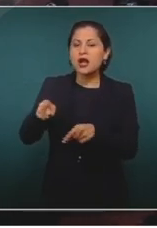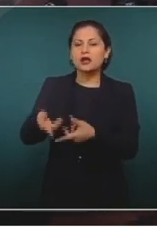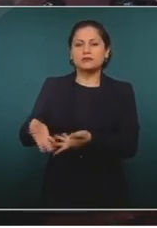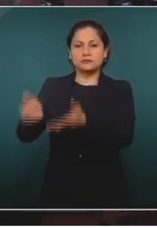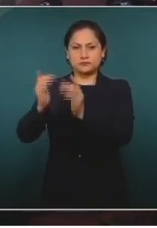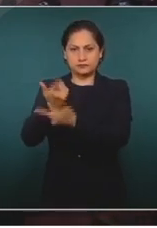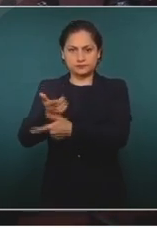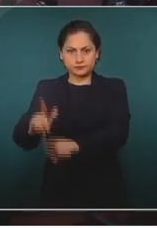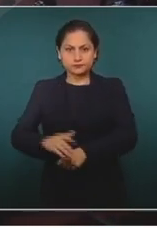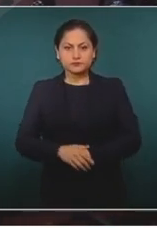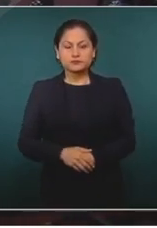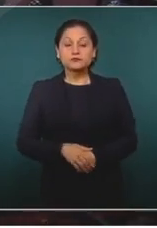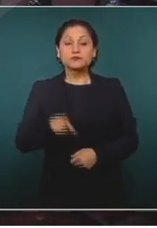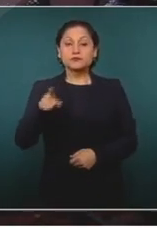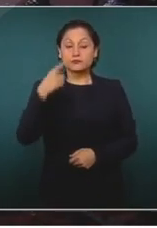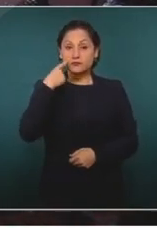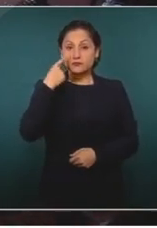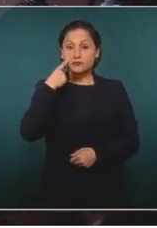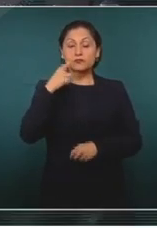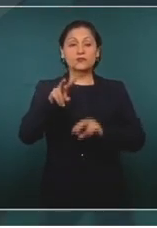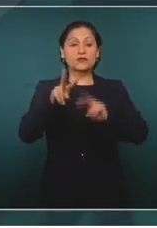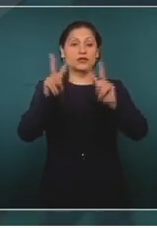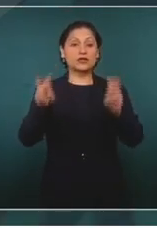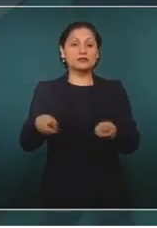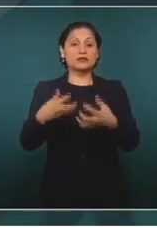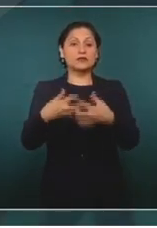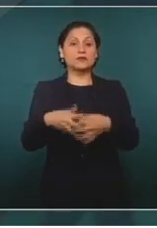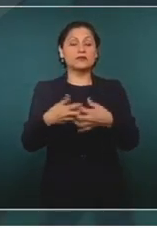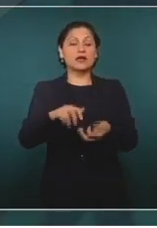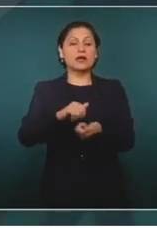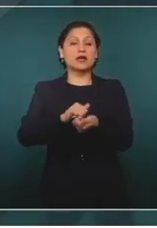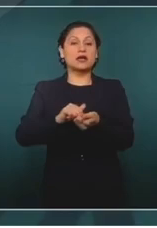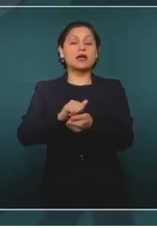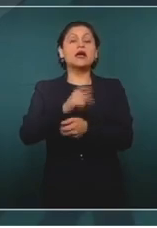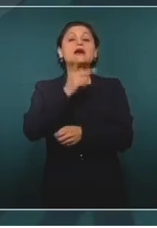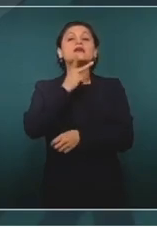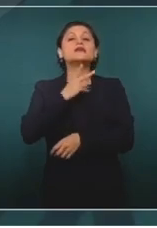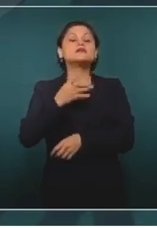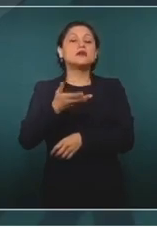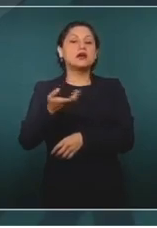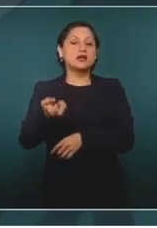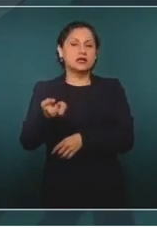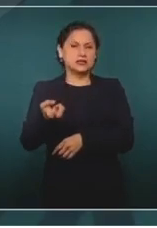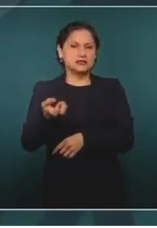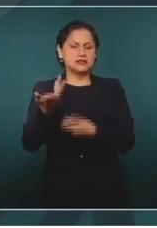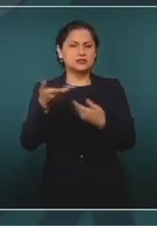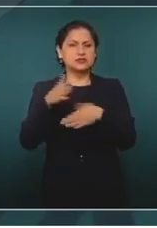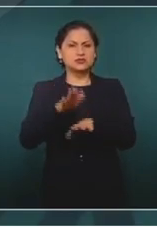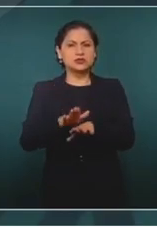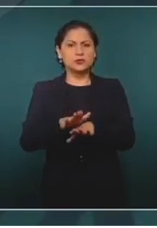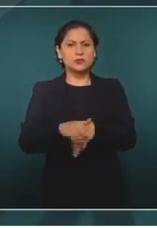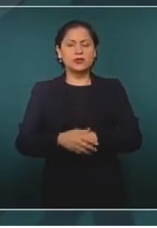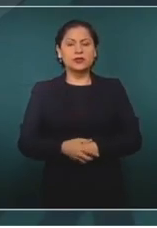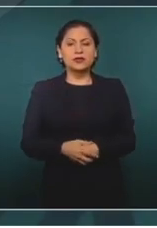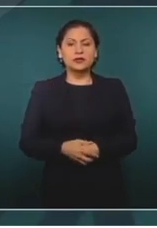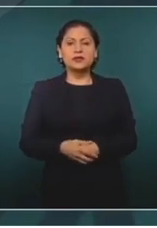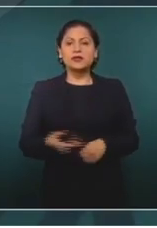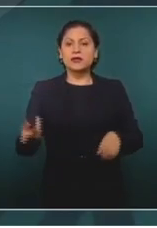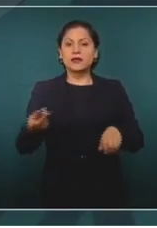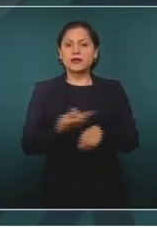El refuerzo de la refinería, bueno, en relación al parte del planeamiento que se hizo de las operaciones